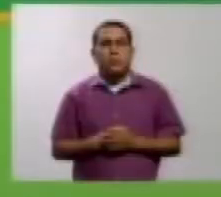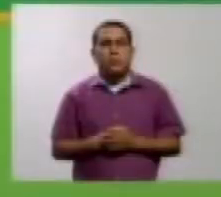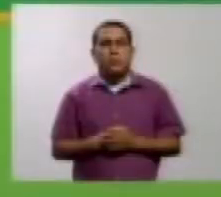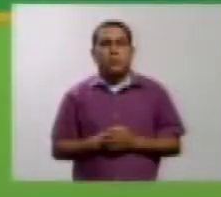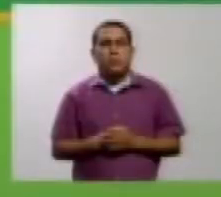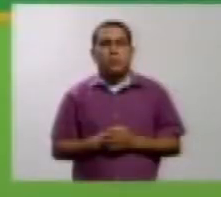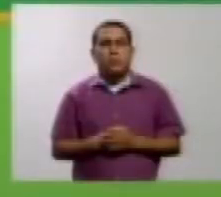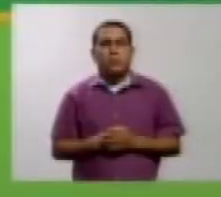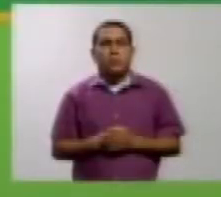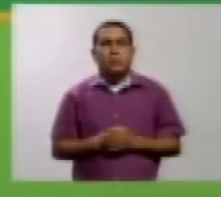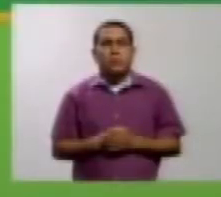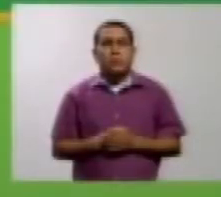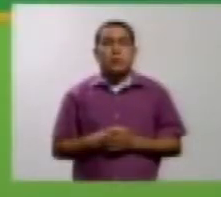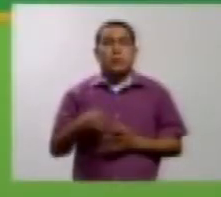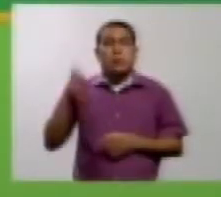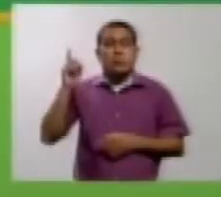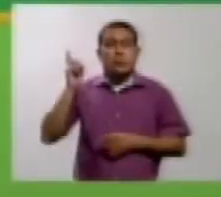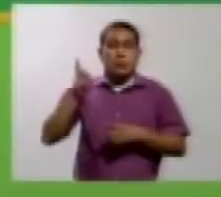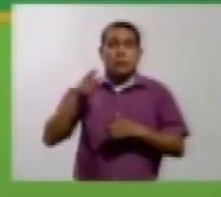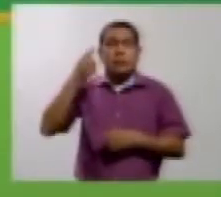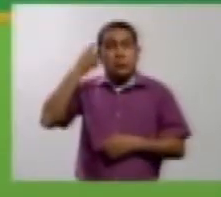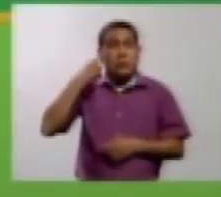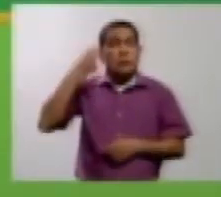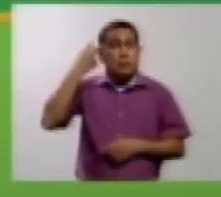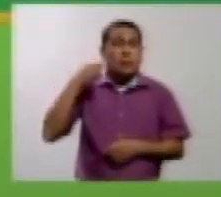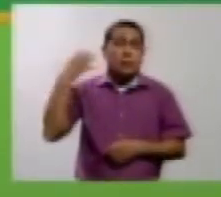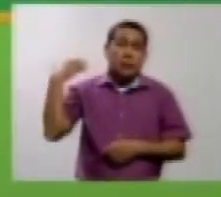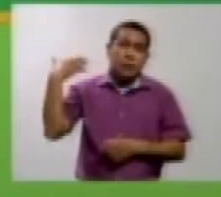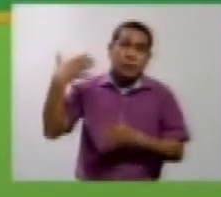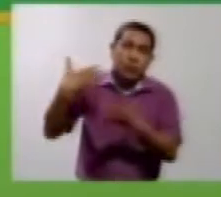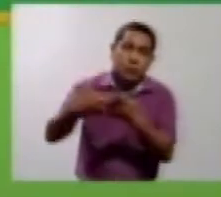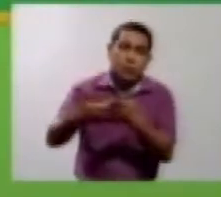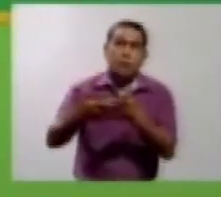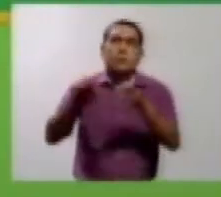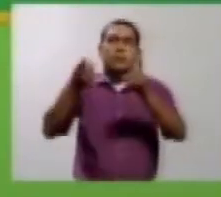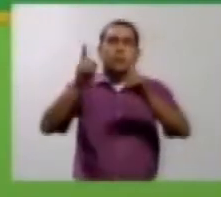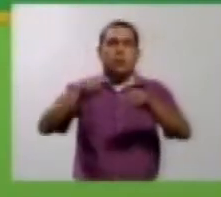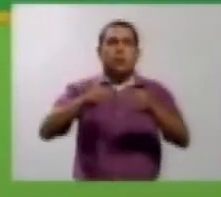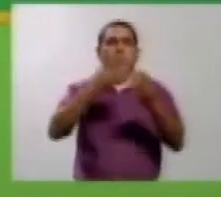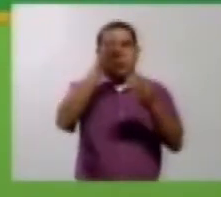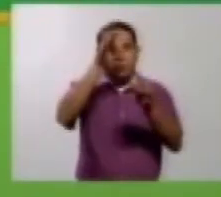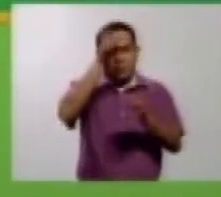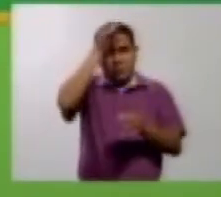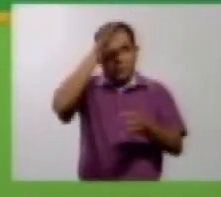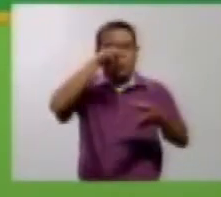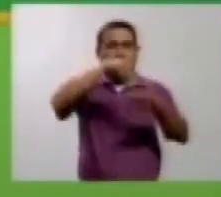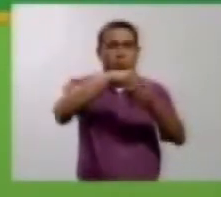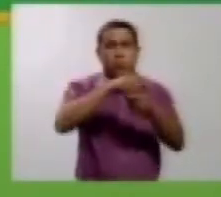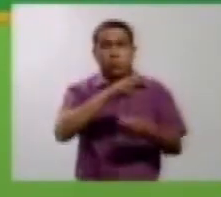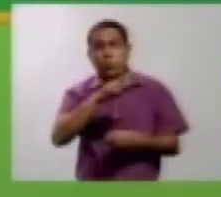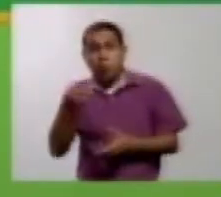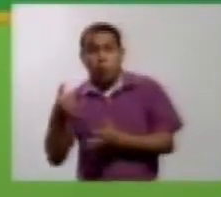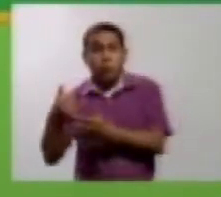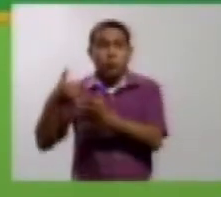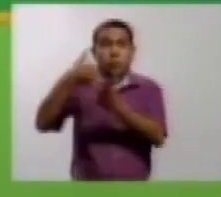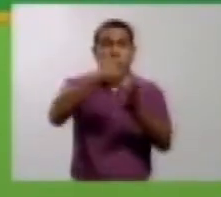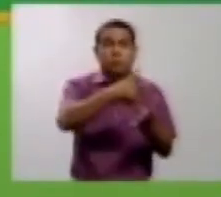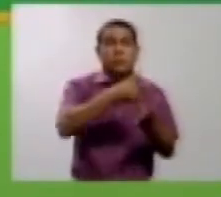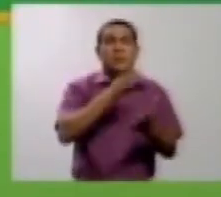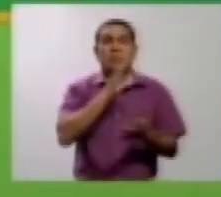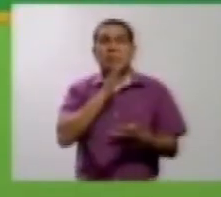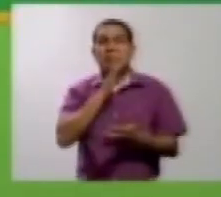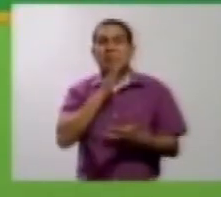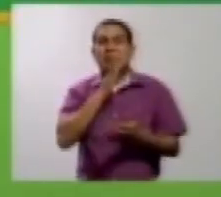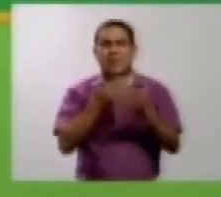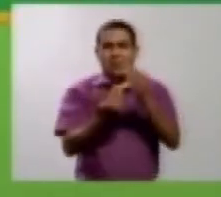Tras varios días hospitalizado en una clínica de Las Vegas y tras haber recibido un premio Grammy Latino por mejor diseño y empaque con su producción El Orilla